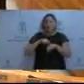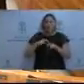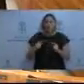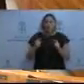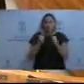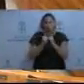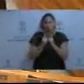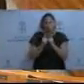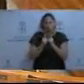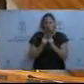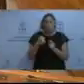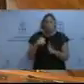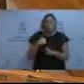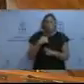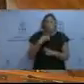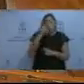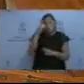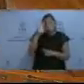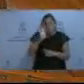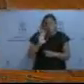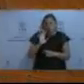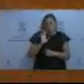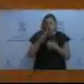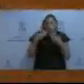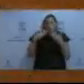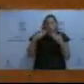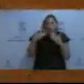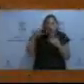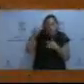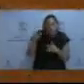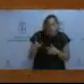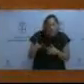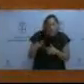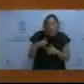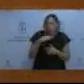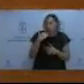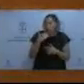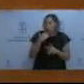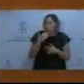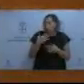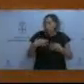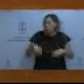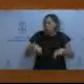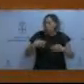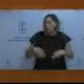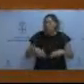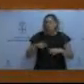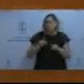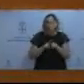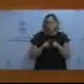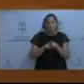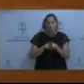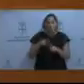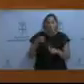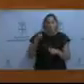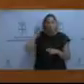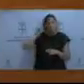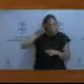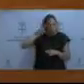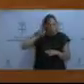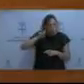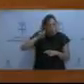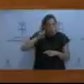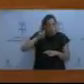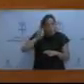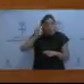consejero por lo obvio. Entonces, no sabía que había que darle gracias porque abran los colegios, porque haya profesores y porque haya alumnos. Pero aún así, yo de verdad,